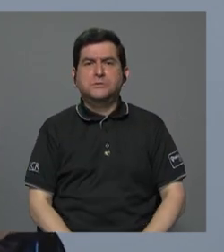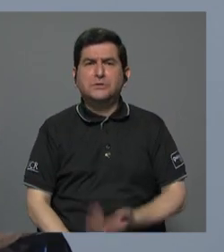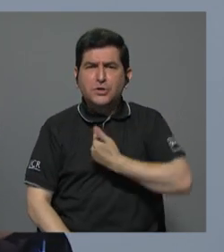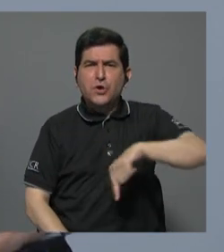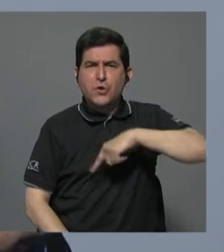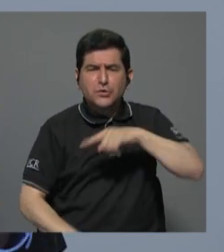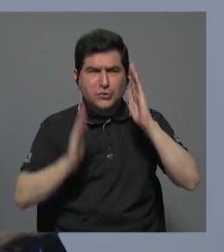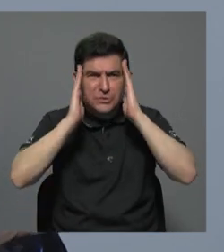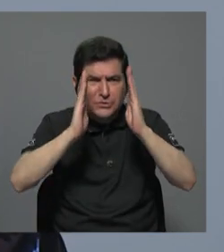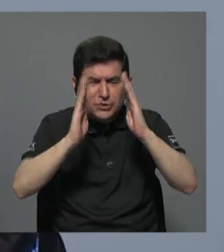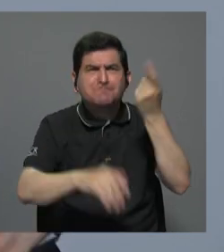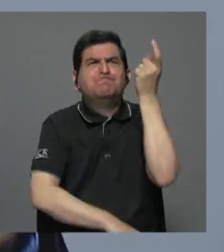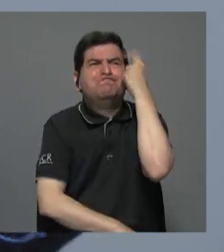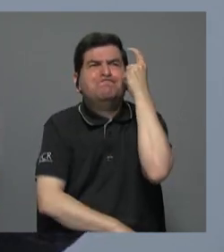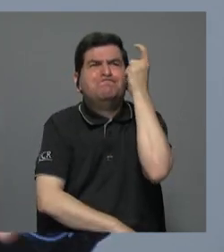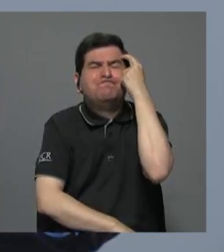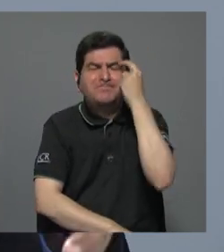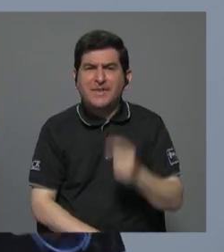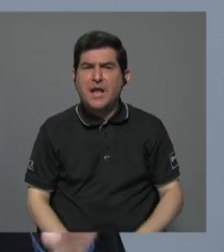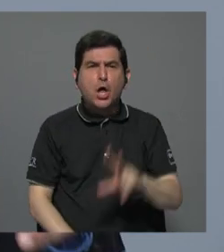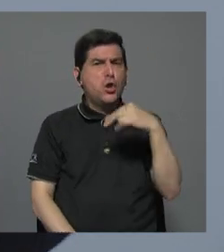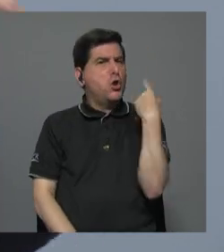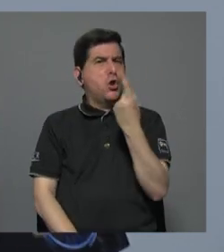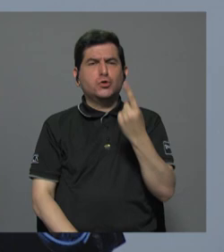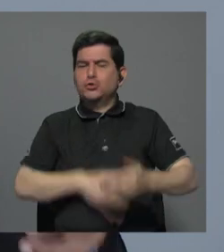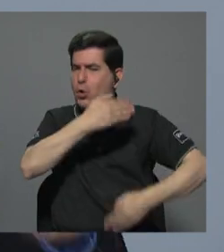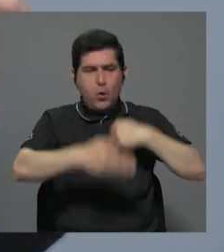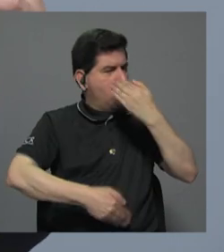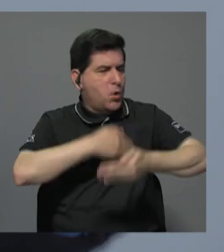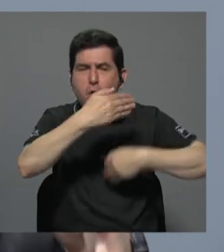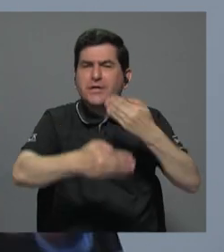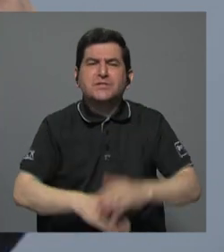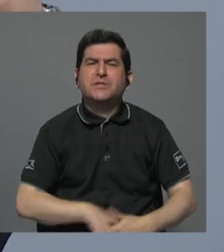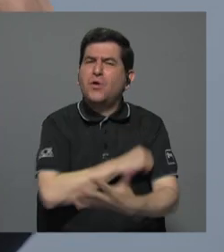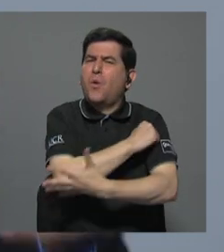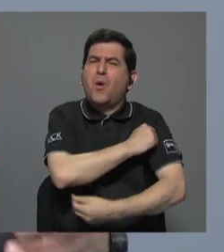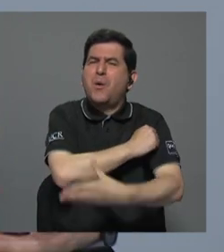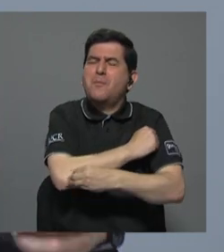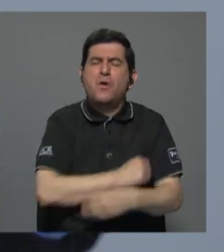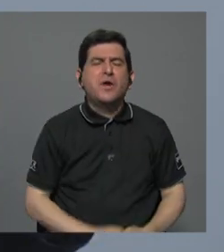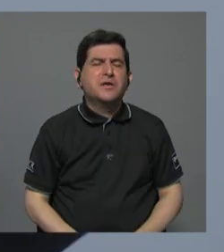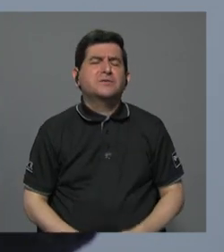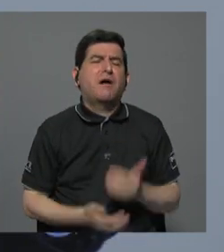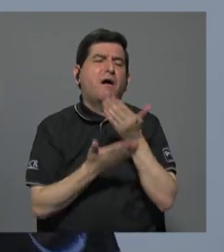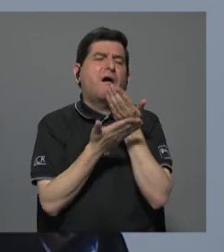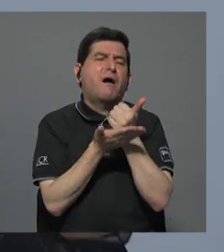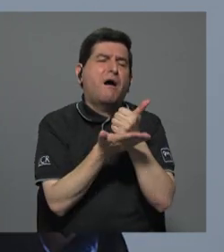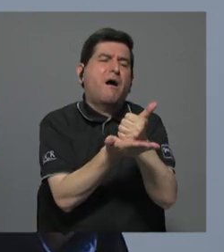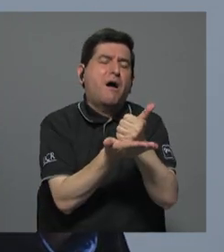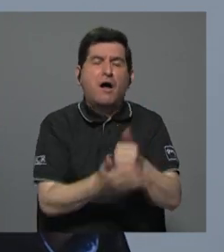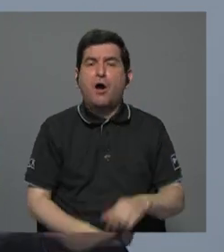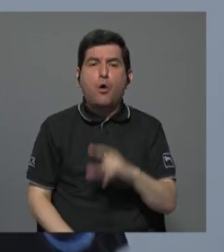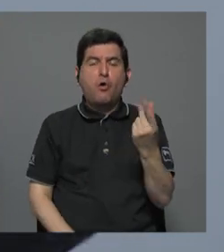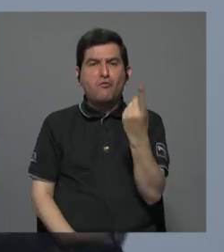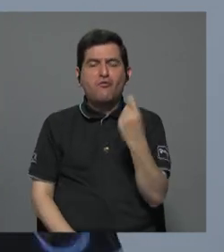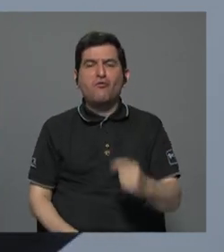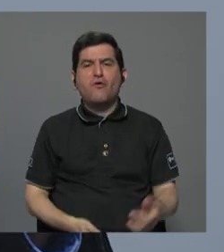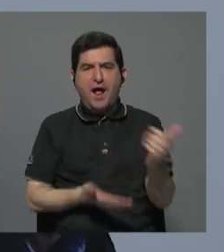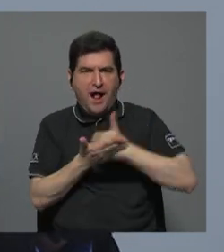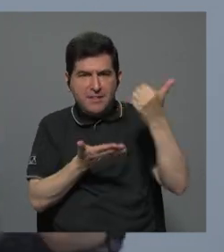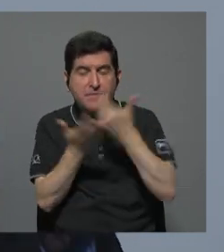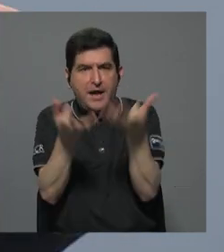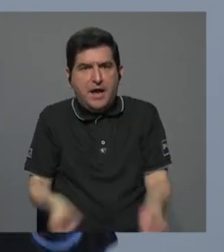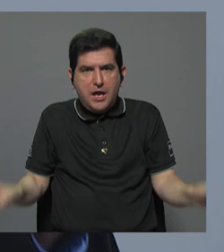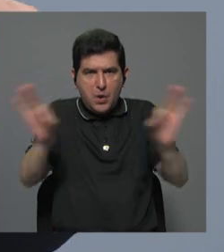aboquemos a pensar en ya no solamente la gestión de la pobreza de la calidad o de la insuficiencia de recursos y que ya es